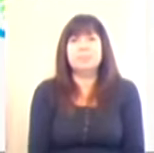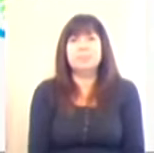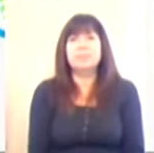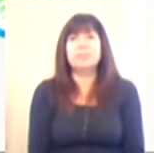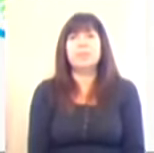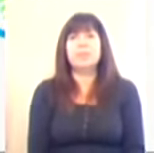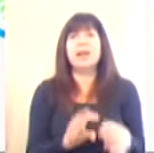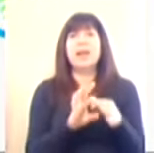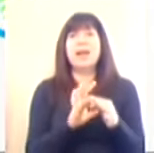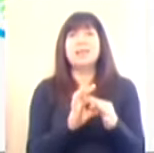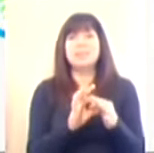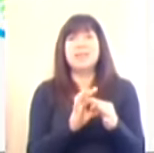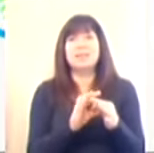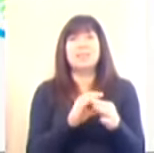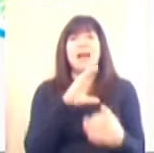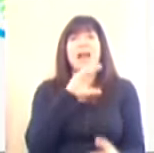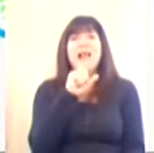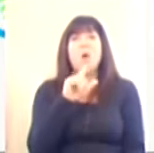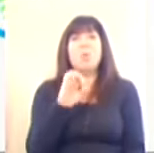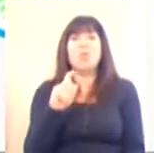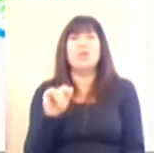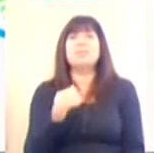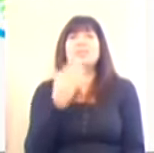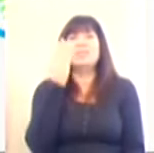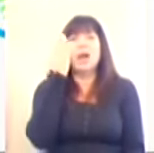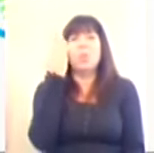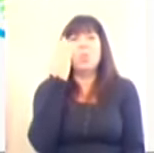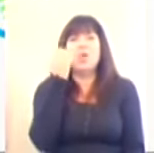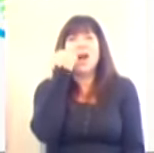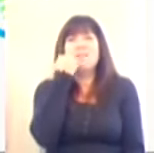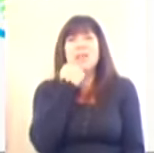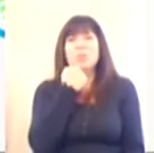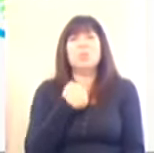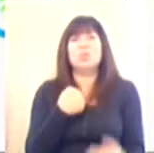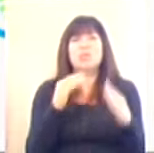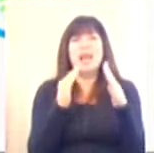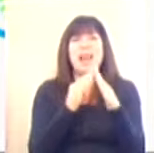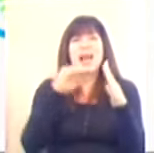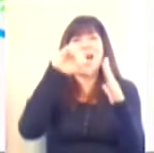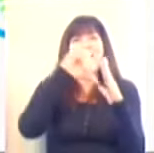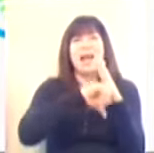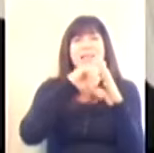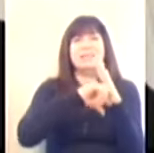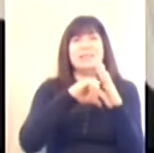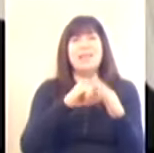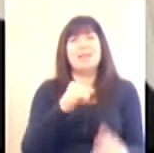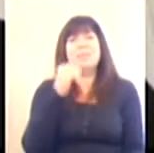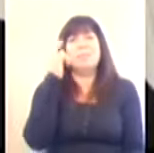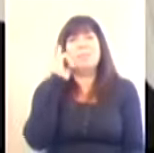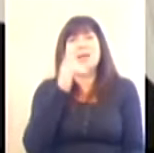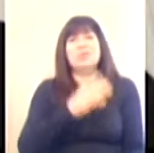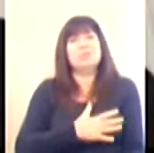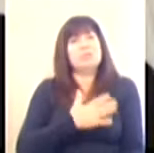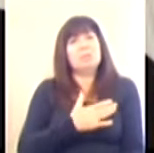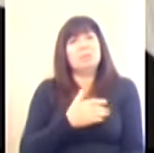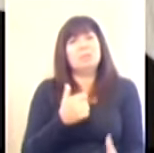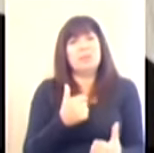Gracias, Claudio. Un saludo afectuoso. Aquí estoy en la casa cuarentenado, pero sintiéndome bien.